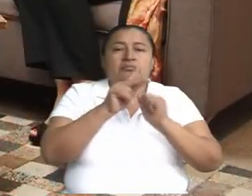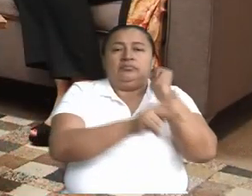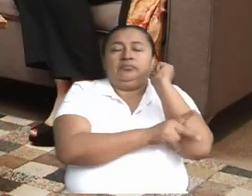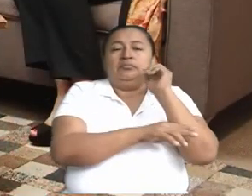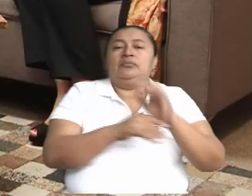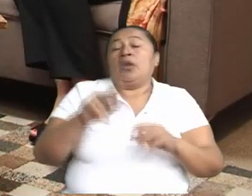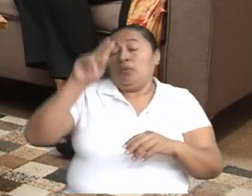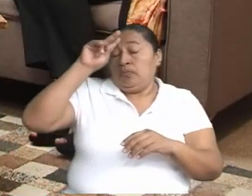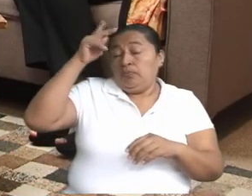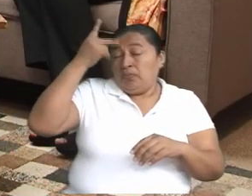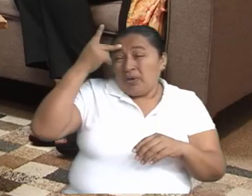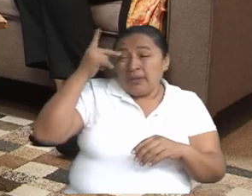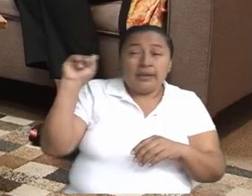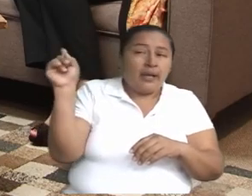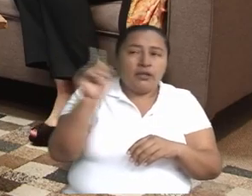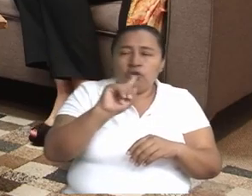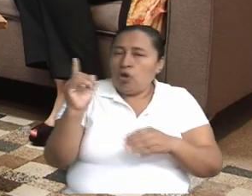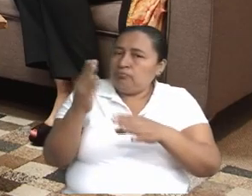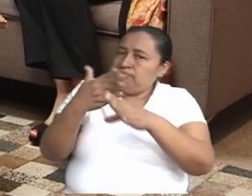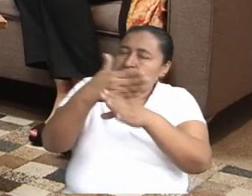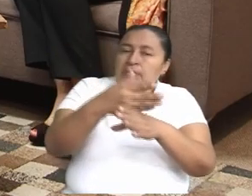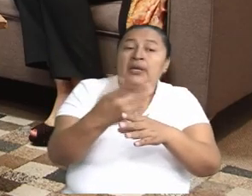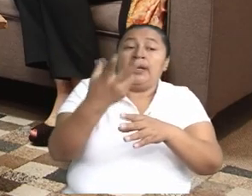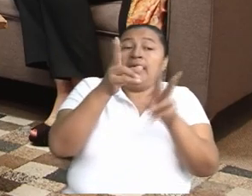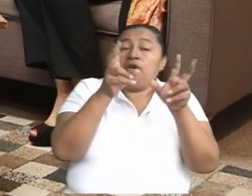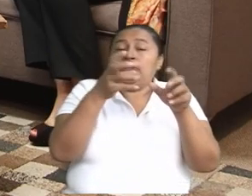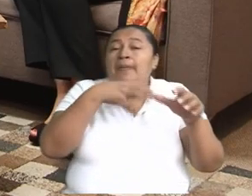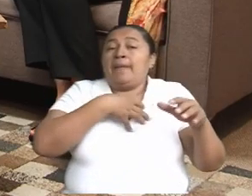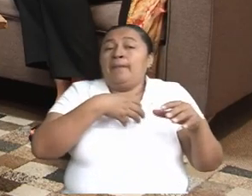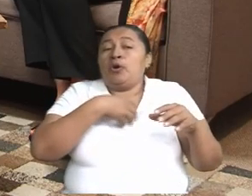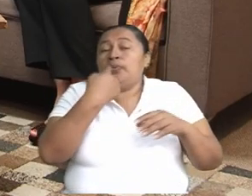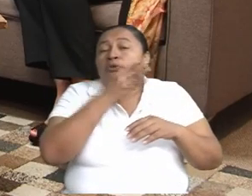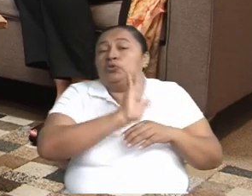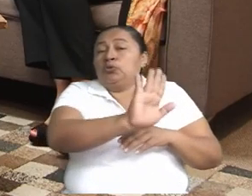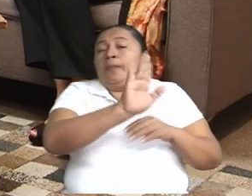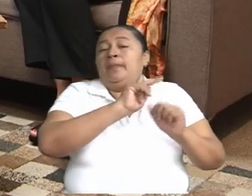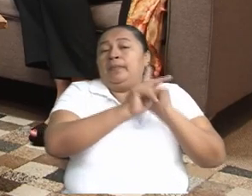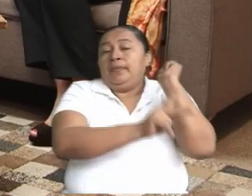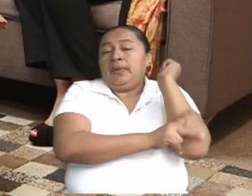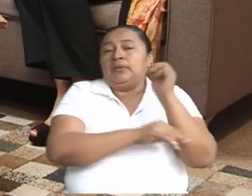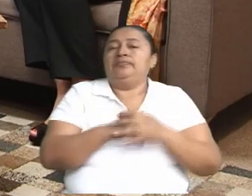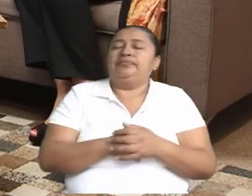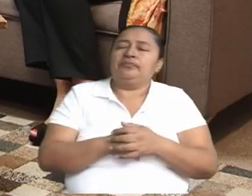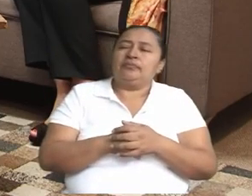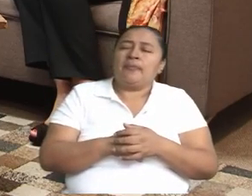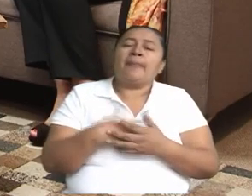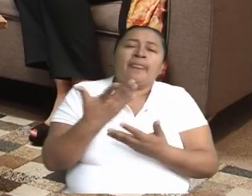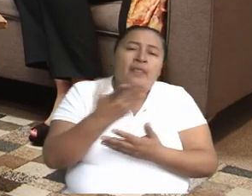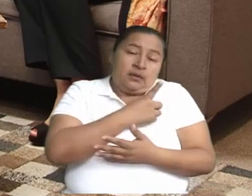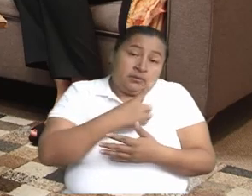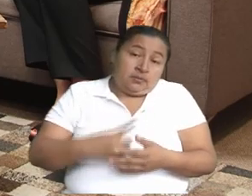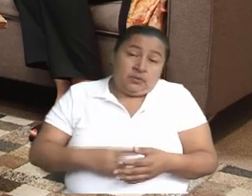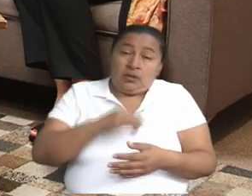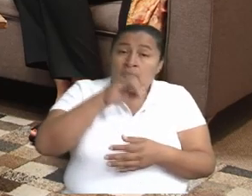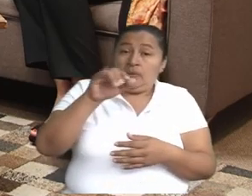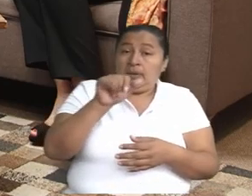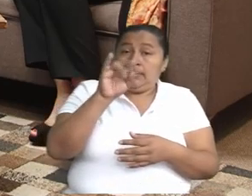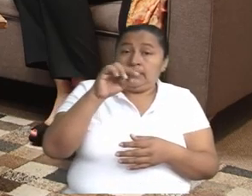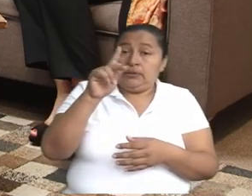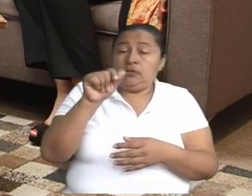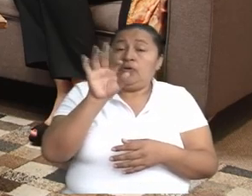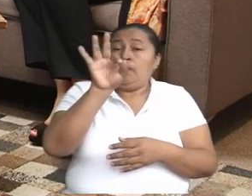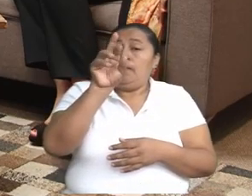política de no intervención sobre los asuntos internos de los otros países. Así es. Diputado Jacinto, bueno, Foro de Sao Paulo, ¿no? Y